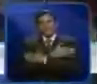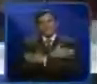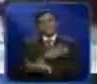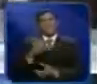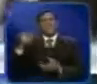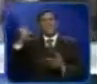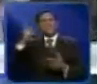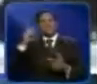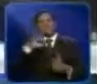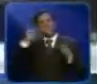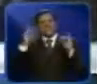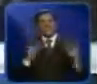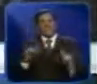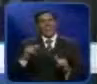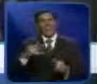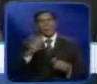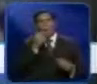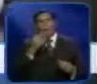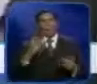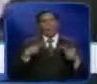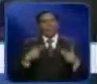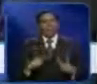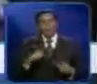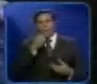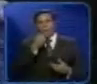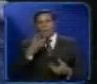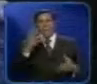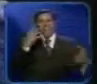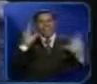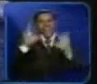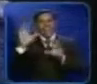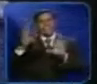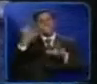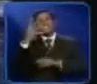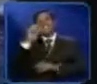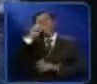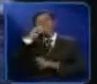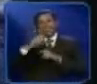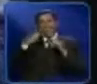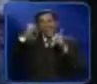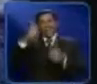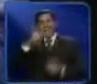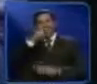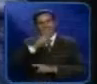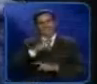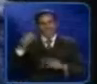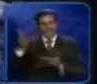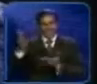Callito, que con su calidad humana y buen humor nos ha hecho reír por 50 años. ¡Felicidades!